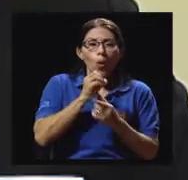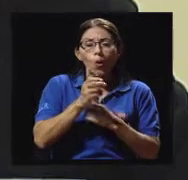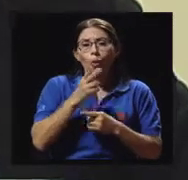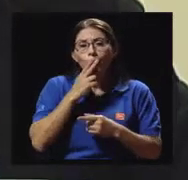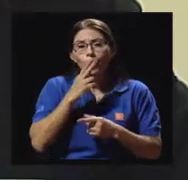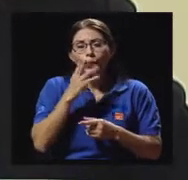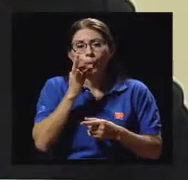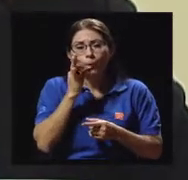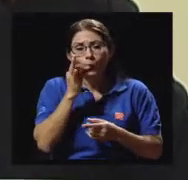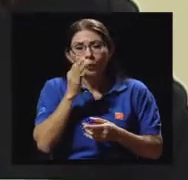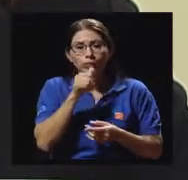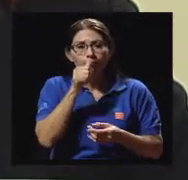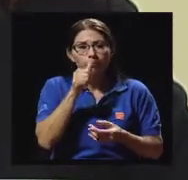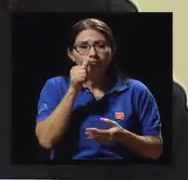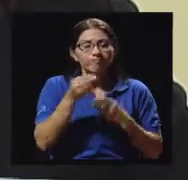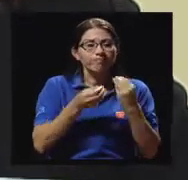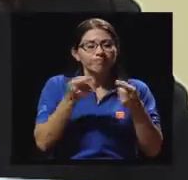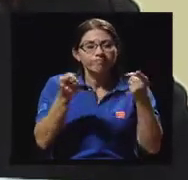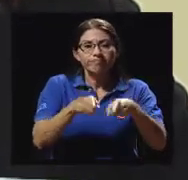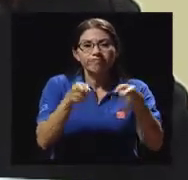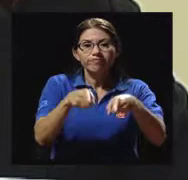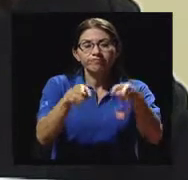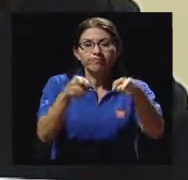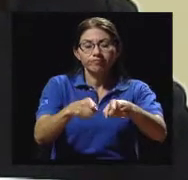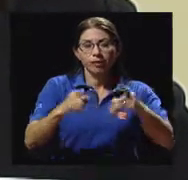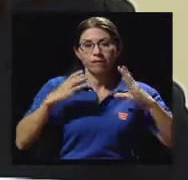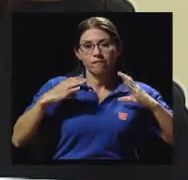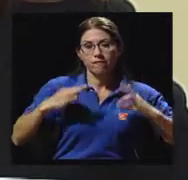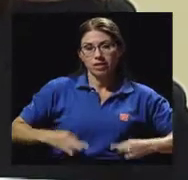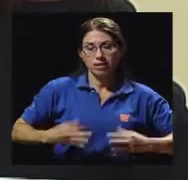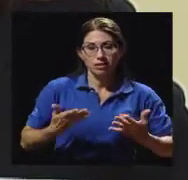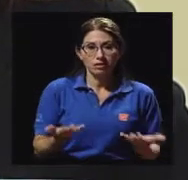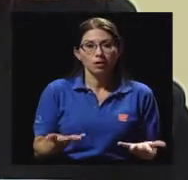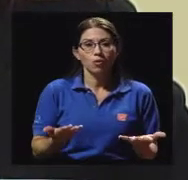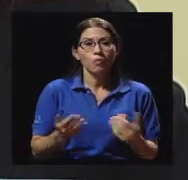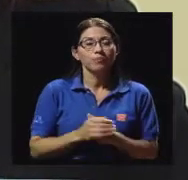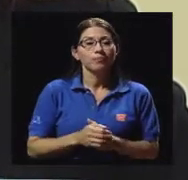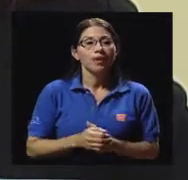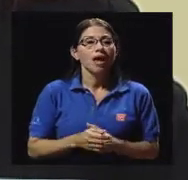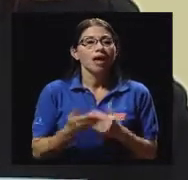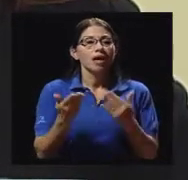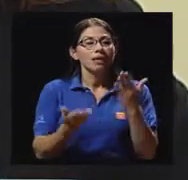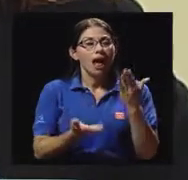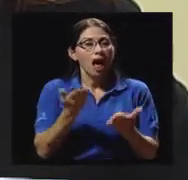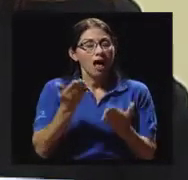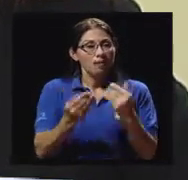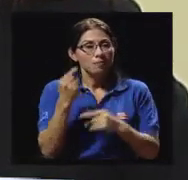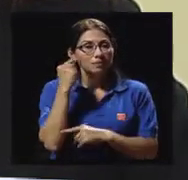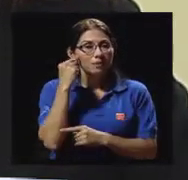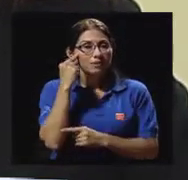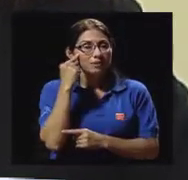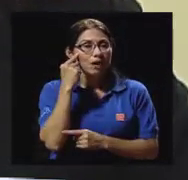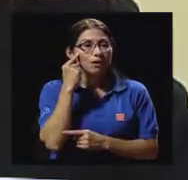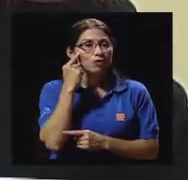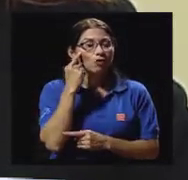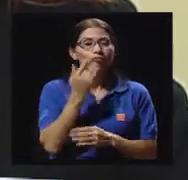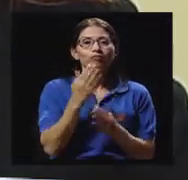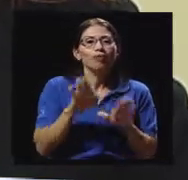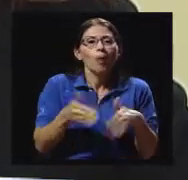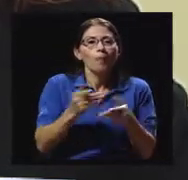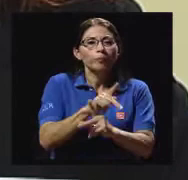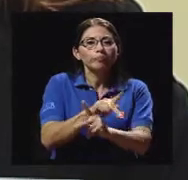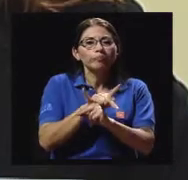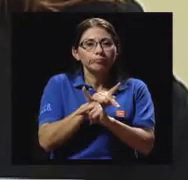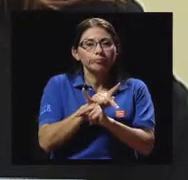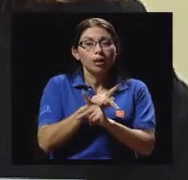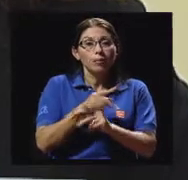sería muy oportuno también ahora retomar hablando de las consecuencias, ¿verdad? Y tal vez pensando un poco también en la prevención,